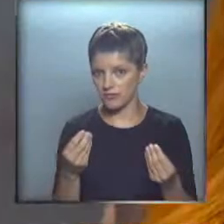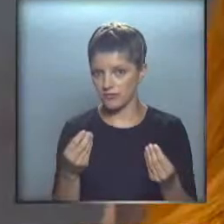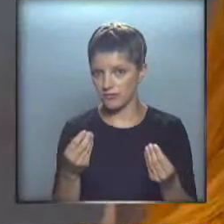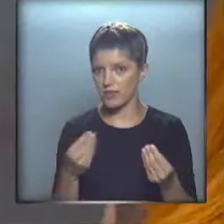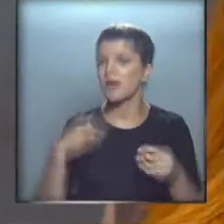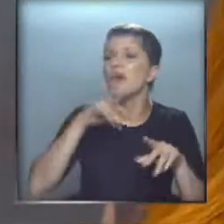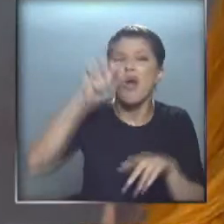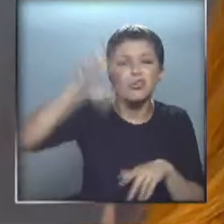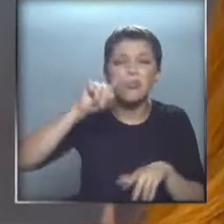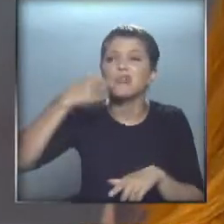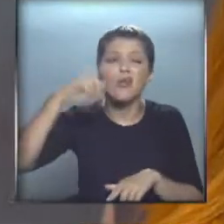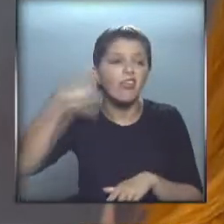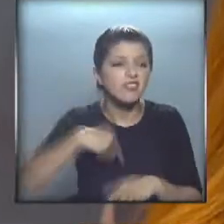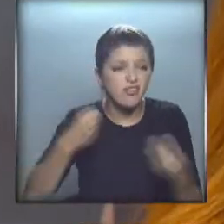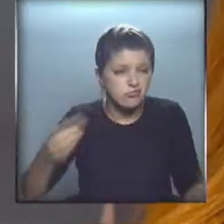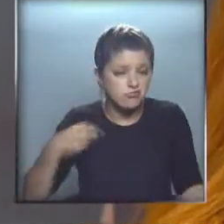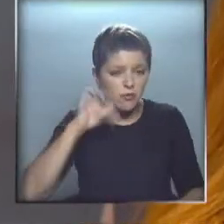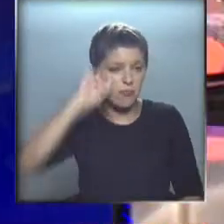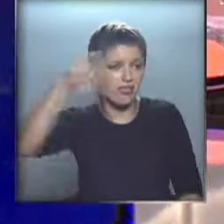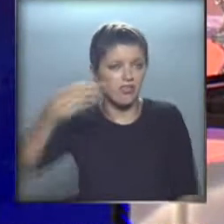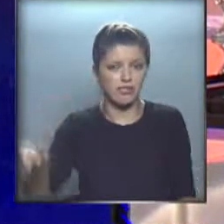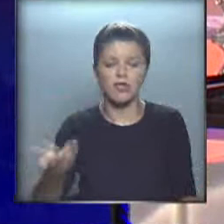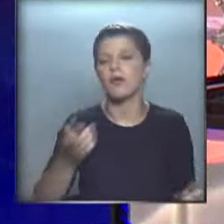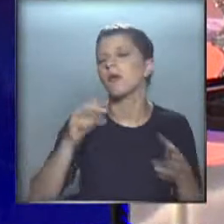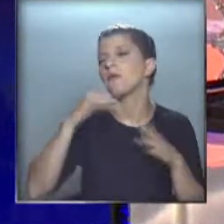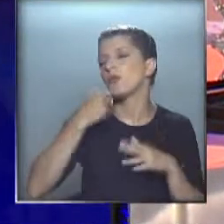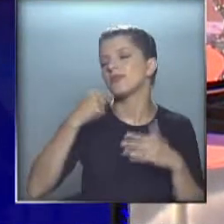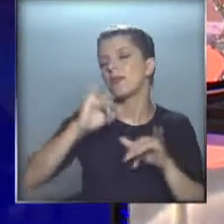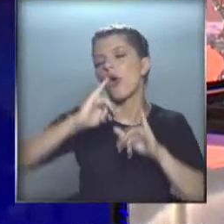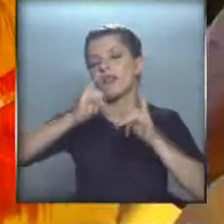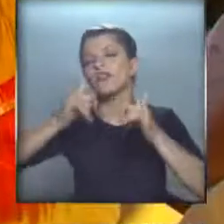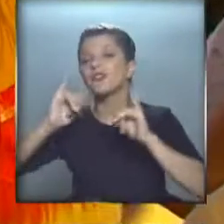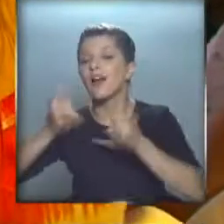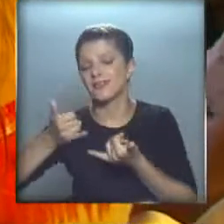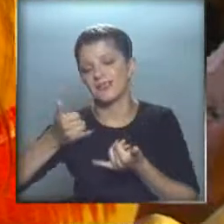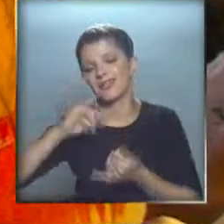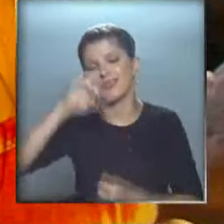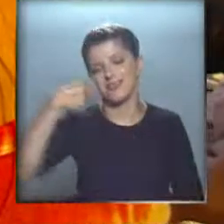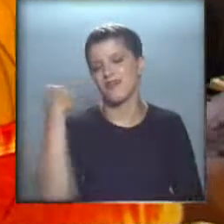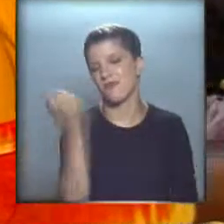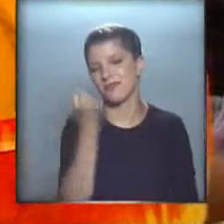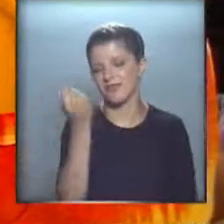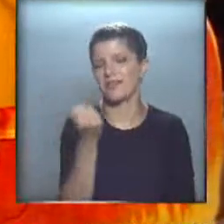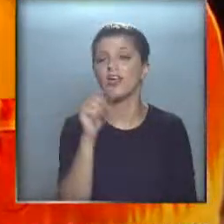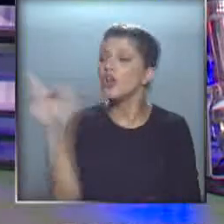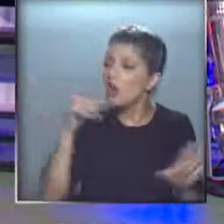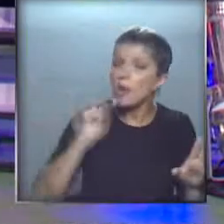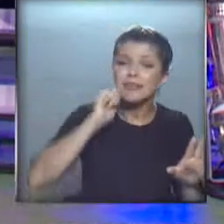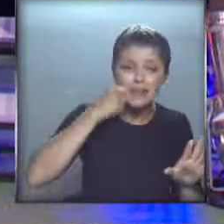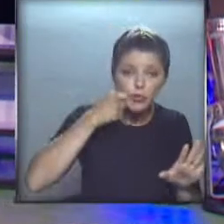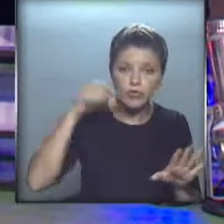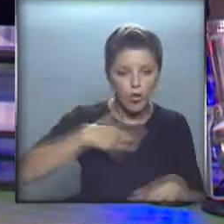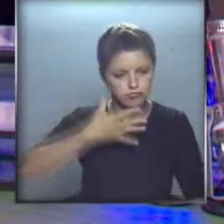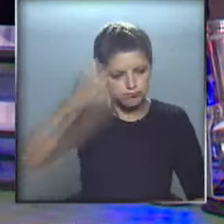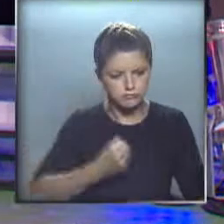importa lo que te digan en la calle? Cuando sos adolescente, sobre todo, es... Está bien, pero si te gusta algo, tenés que